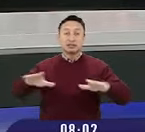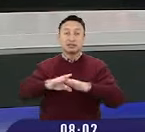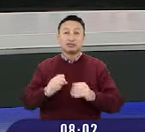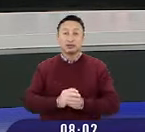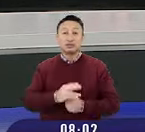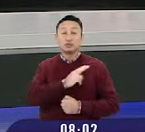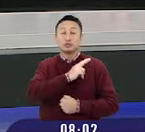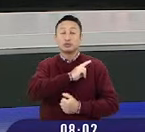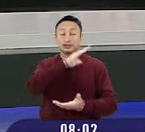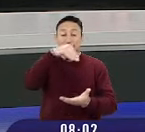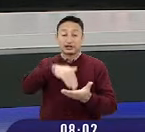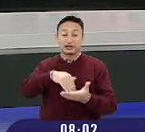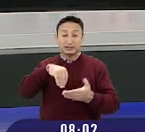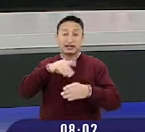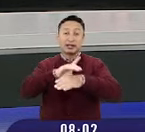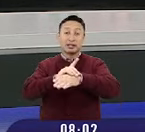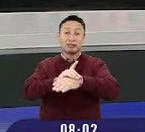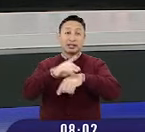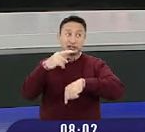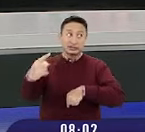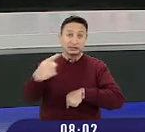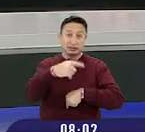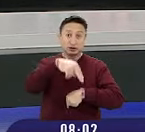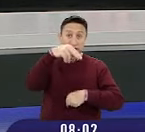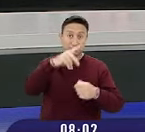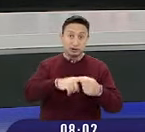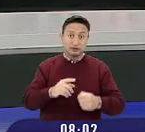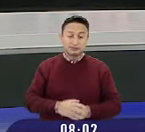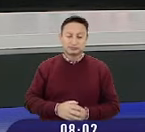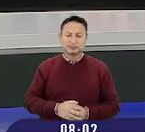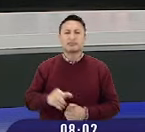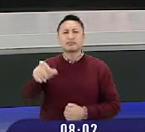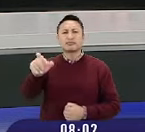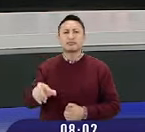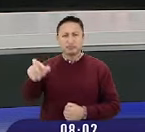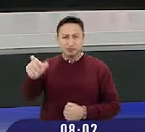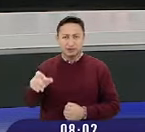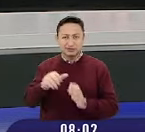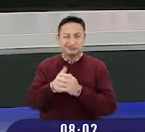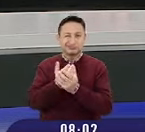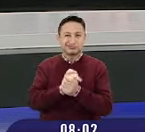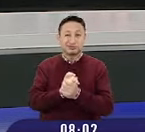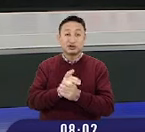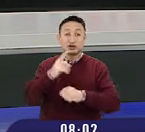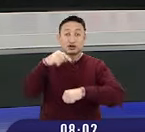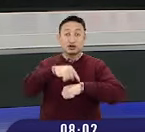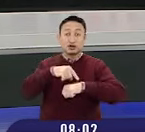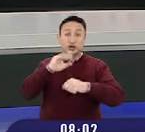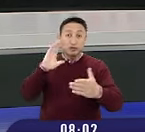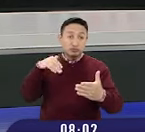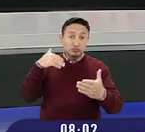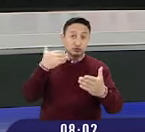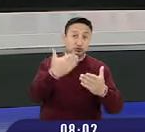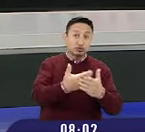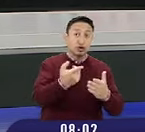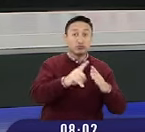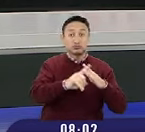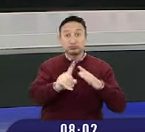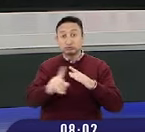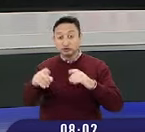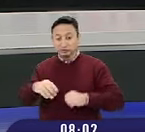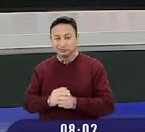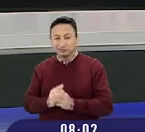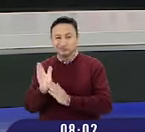de la Universidad Central en el norte de Quito. Ellos aseguran que los antisociales aprovechan las horas de la llegada y salida de los